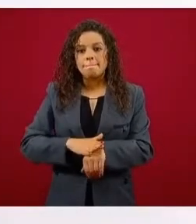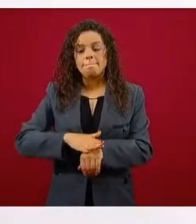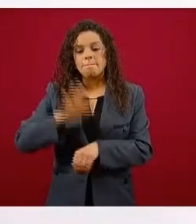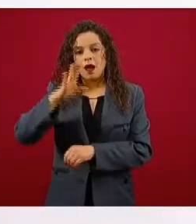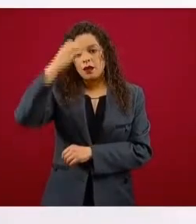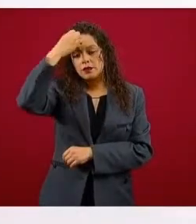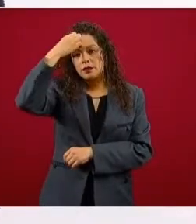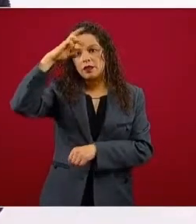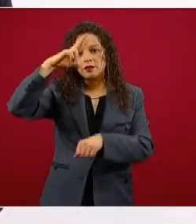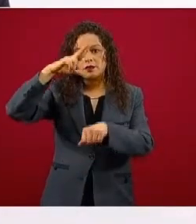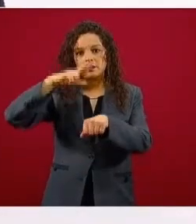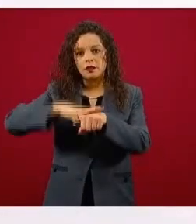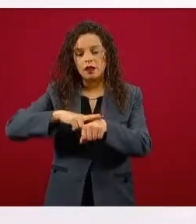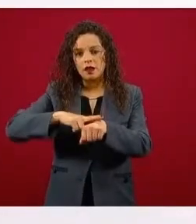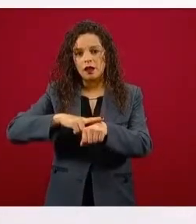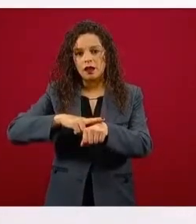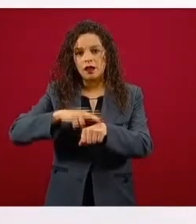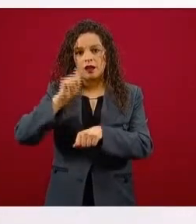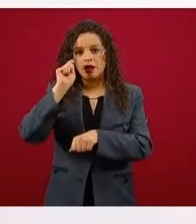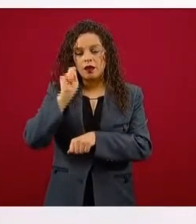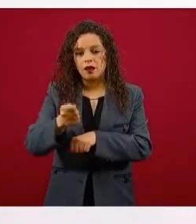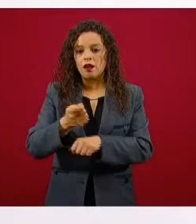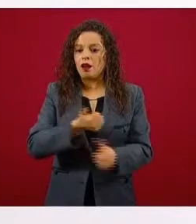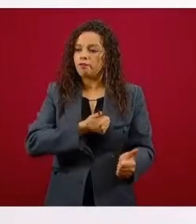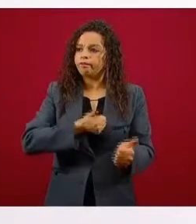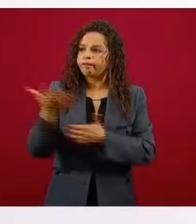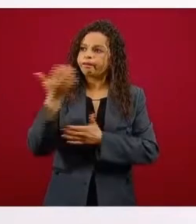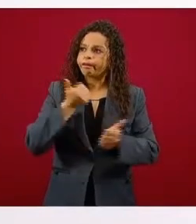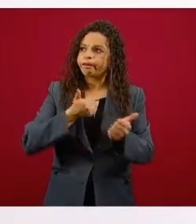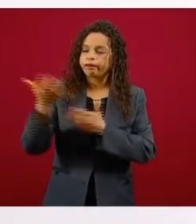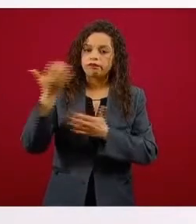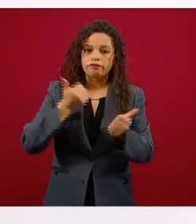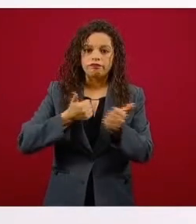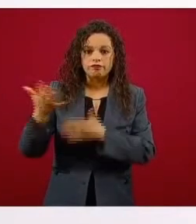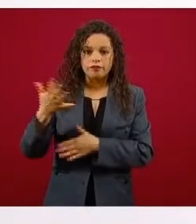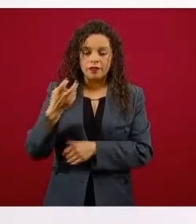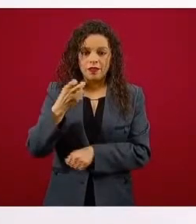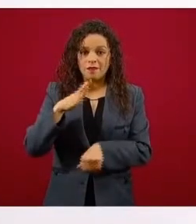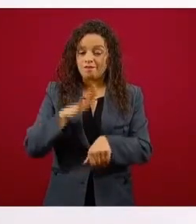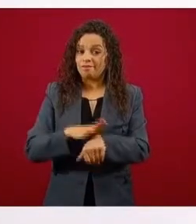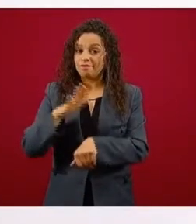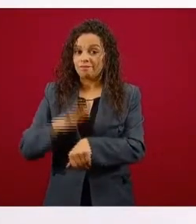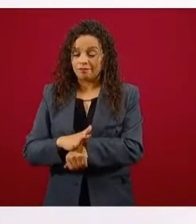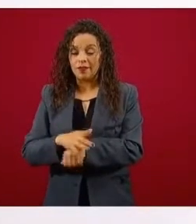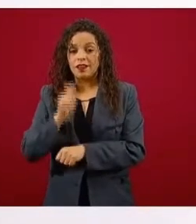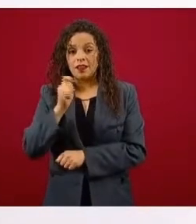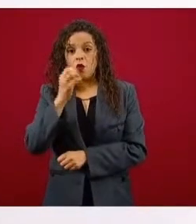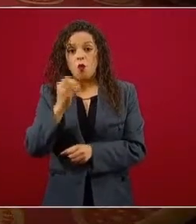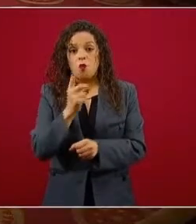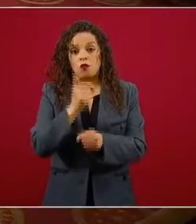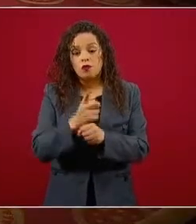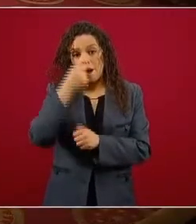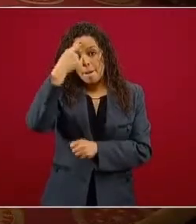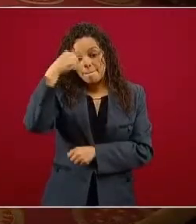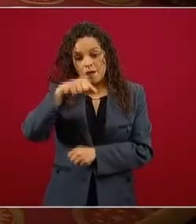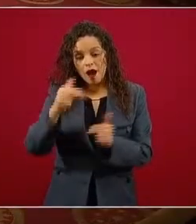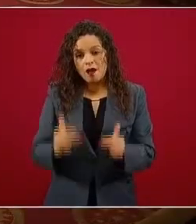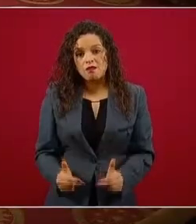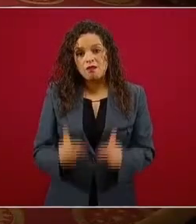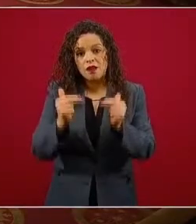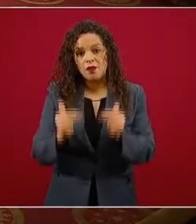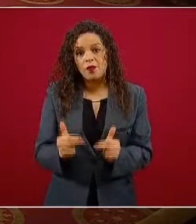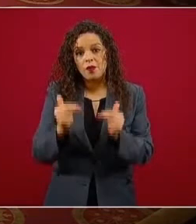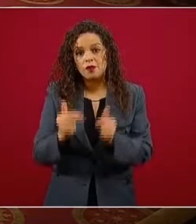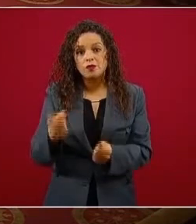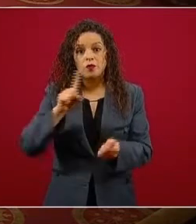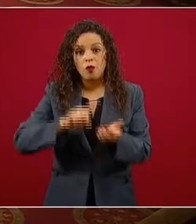la industria de exportación, se crearán más oportunidades de negocios para empresarios